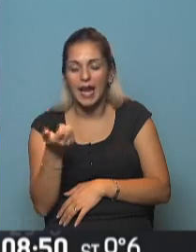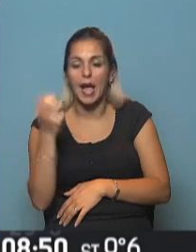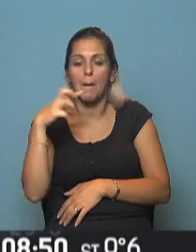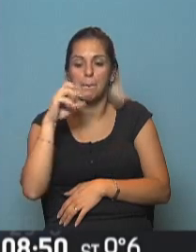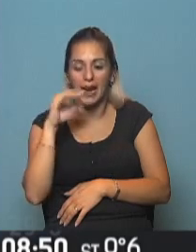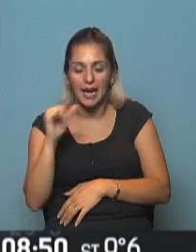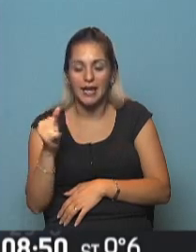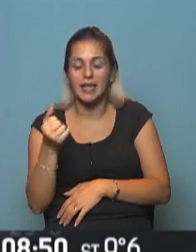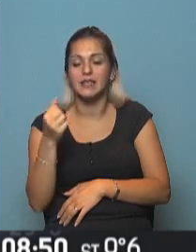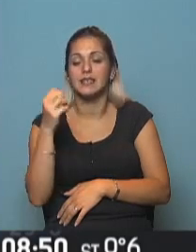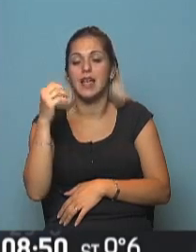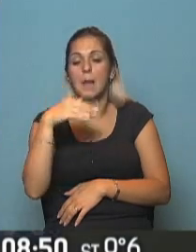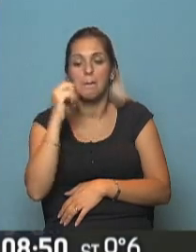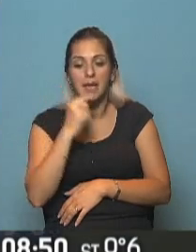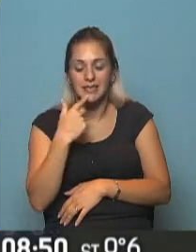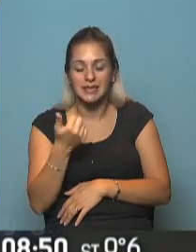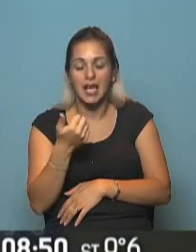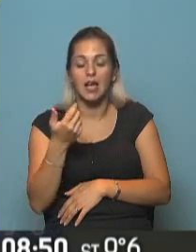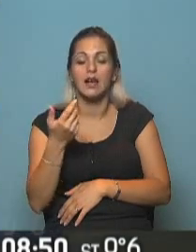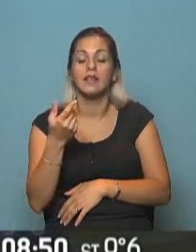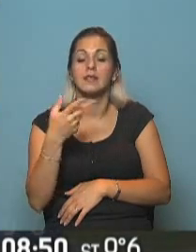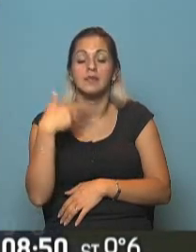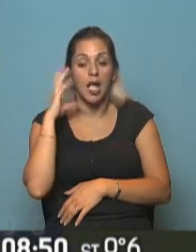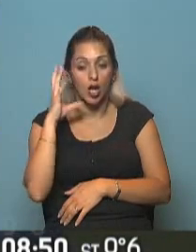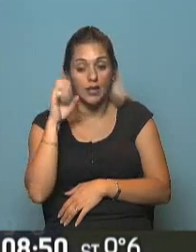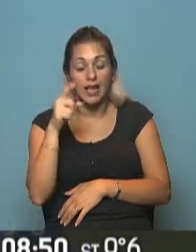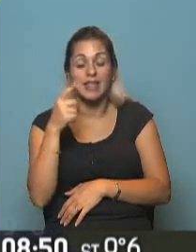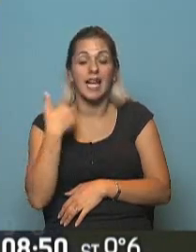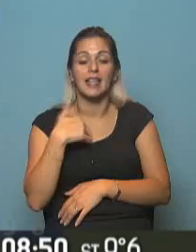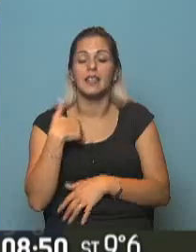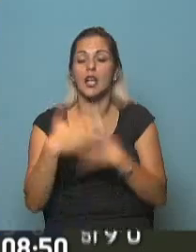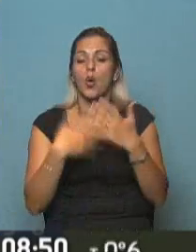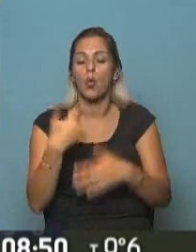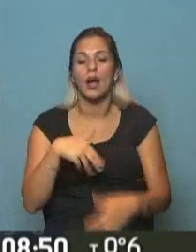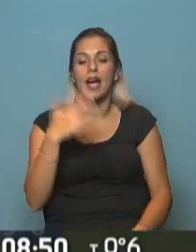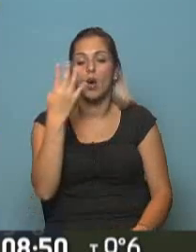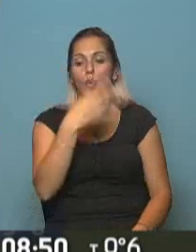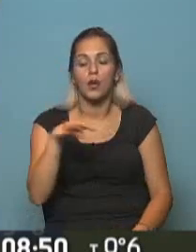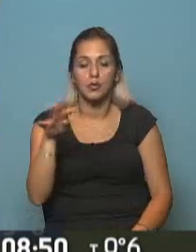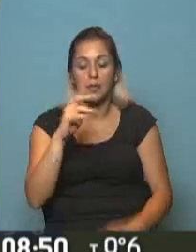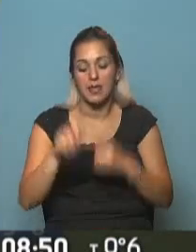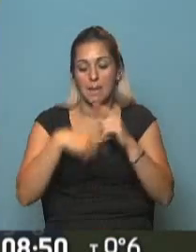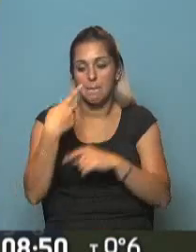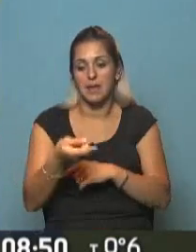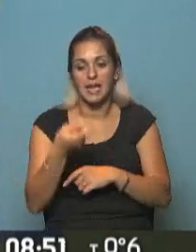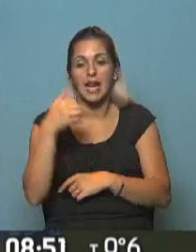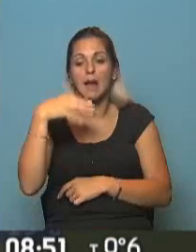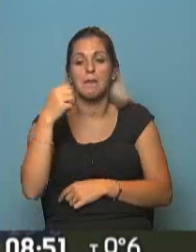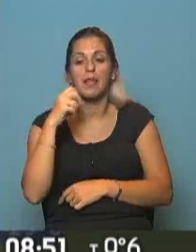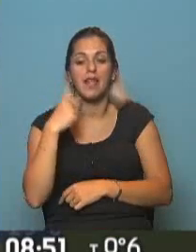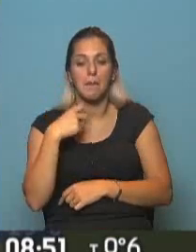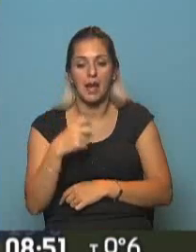y Maximiliano Mesa. Recordamos, Argentina juega 16:30 mañana en el Wanda Metropolitano en Madrid.